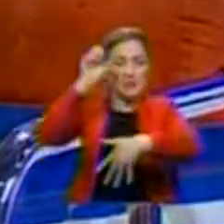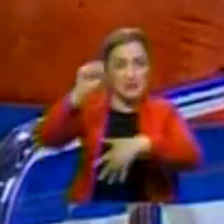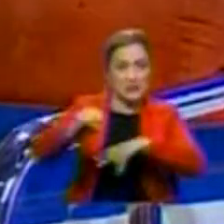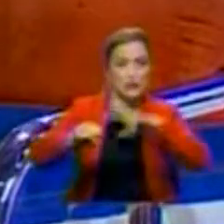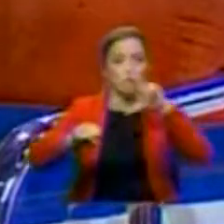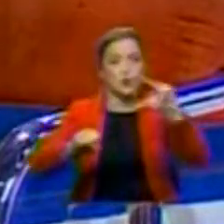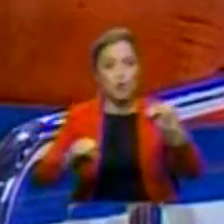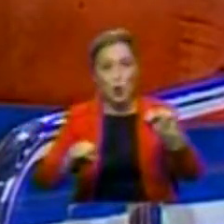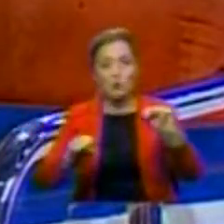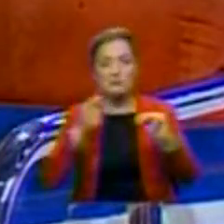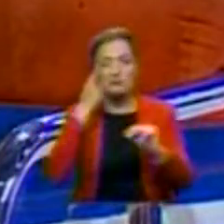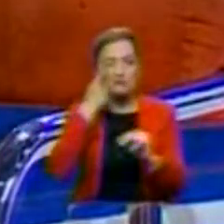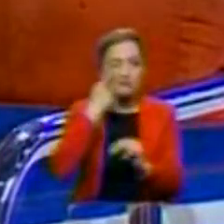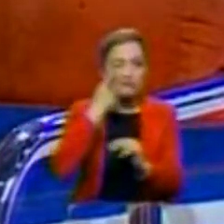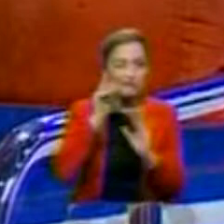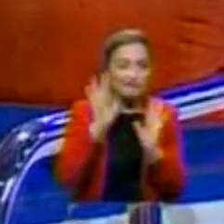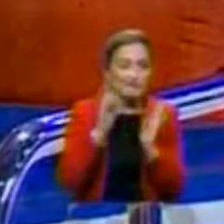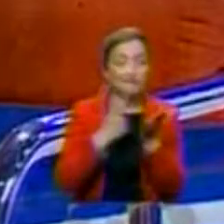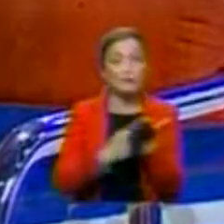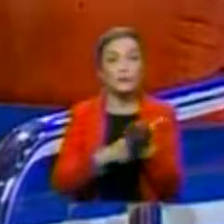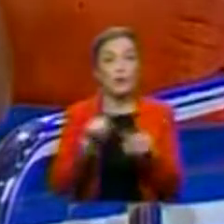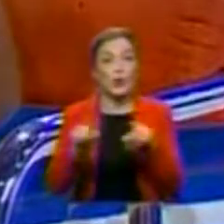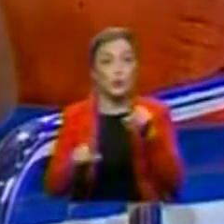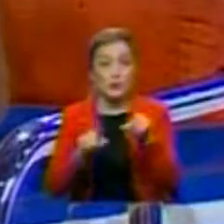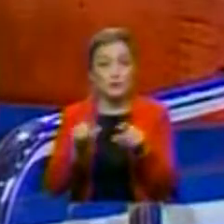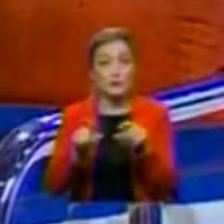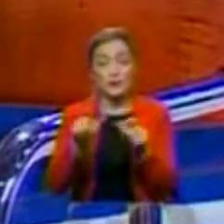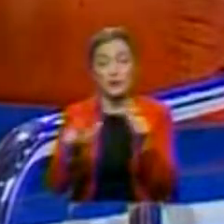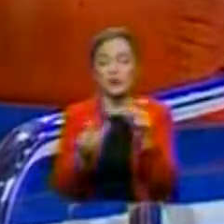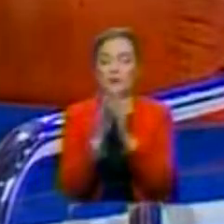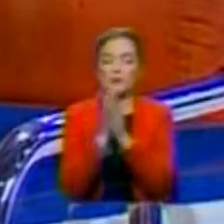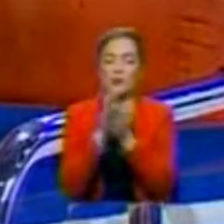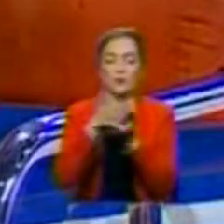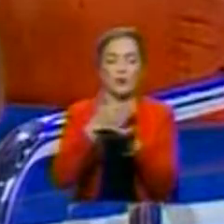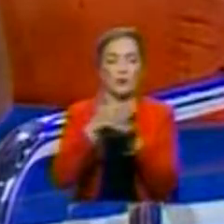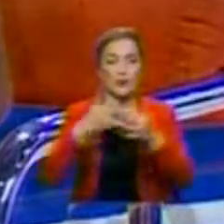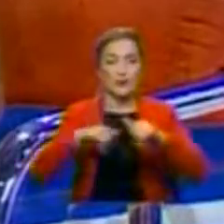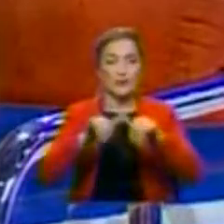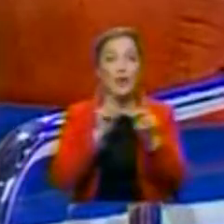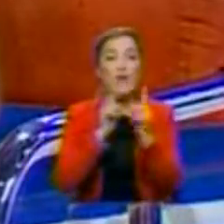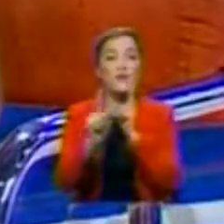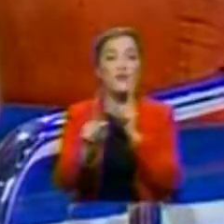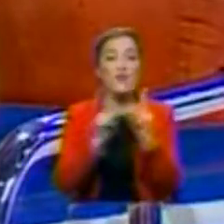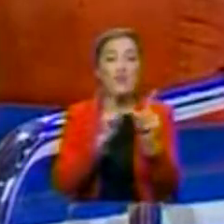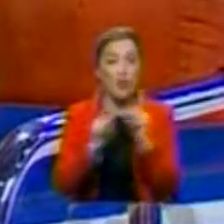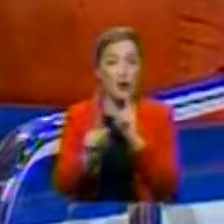considerando varias peticiones de varios sectores que han pedido la suspensión y que se continúe el diálogo.